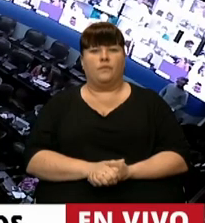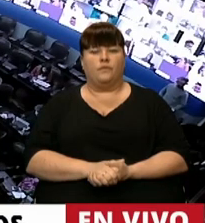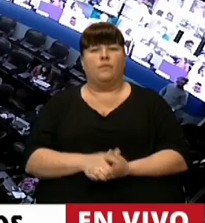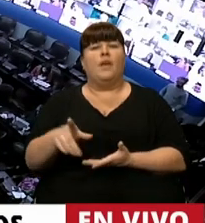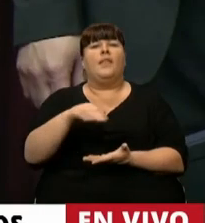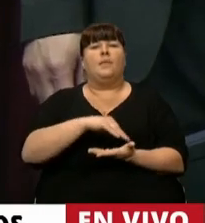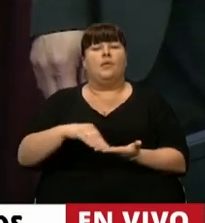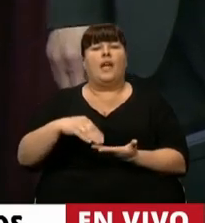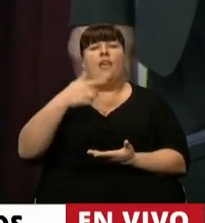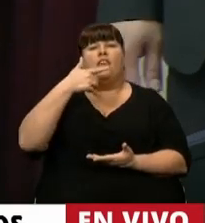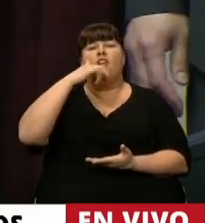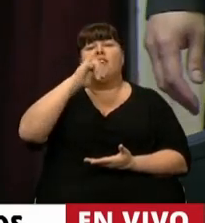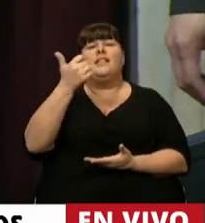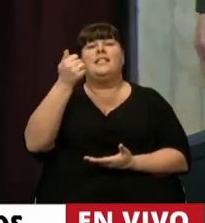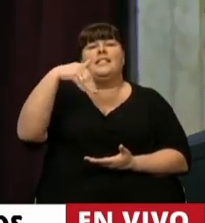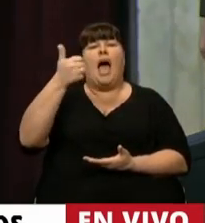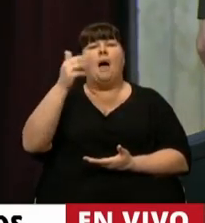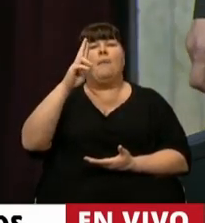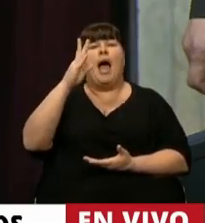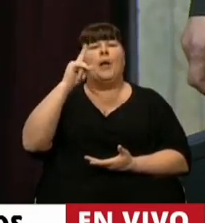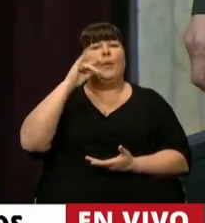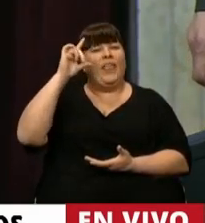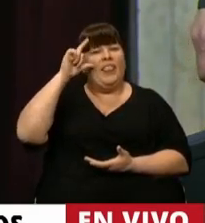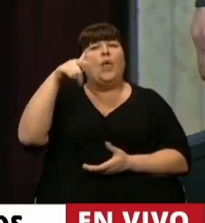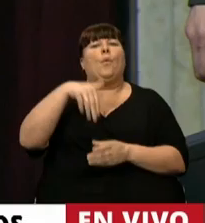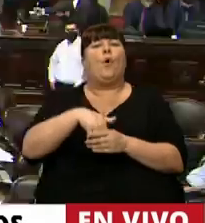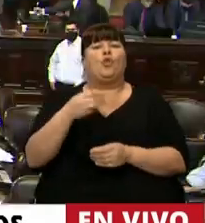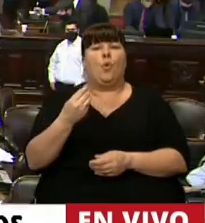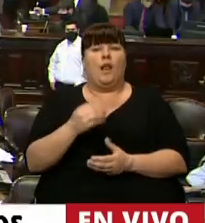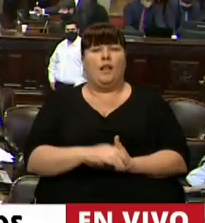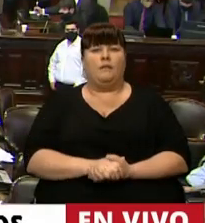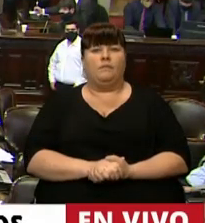diputado zamarbide federico el sentido de su voto